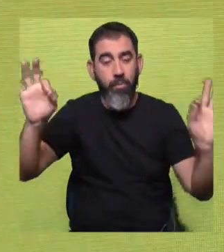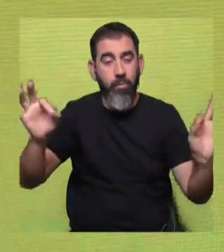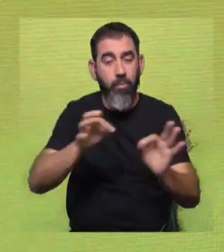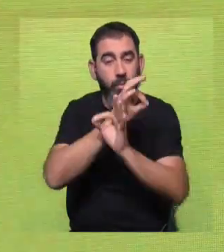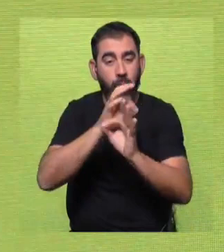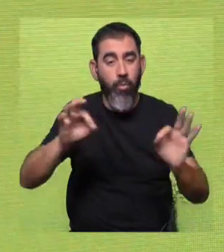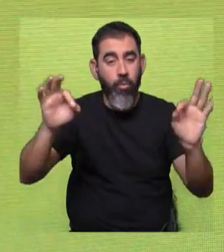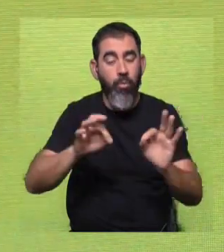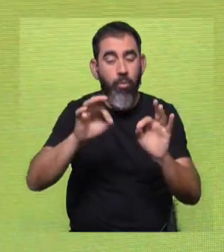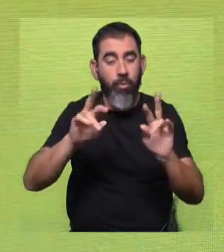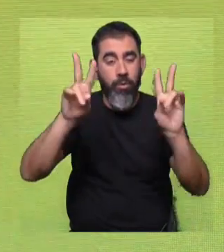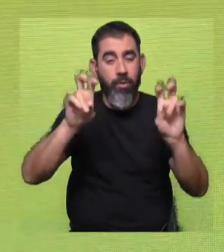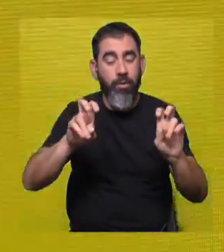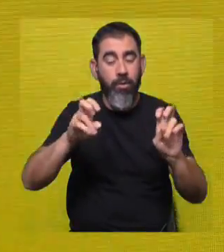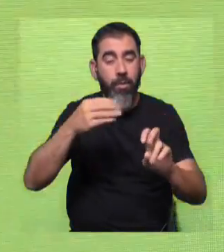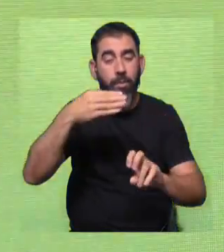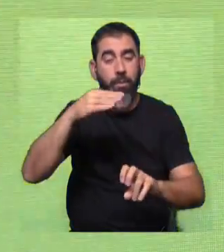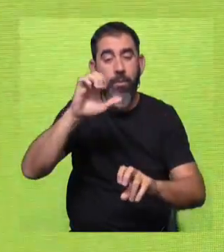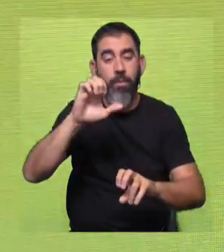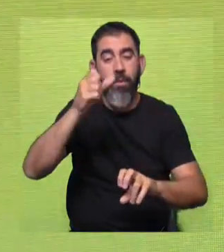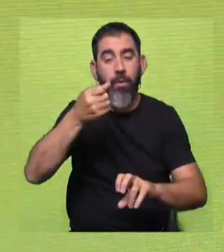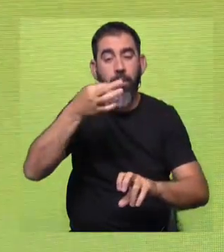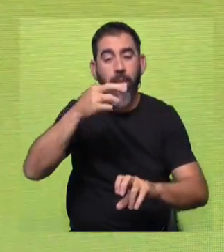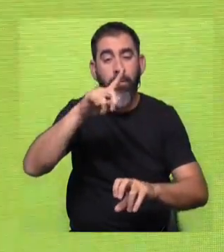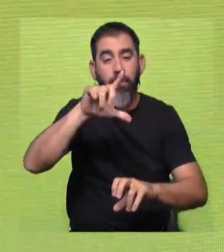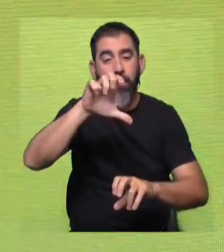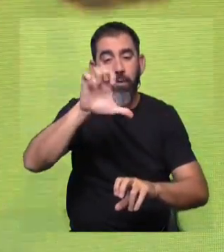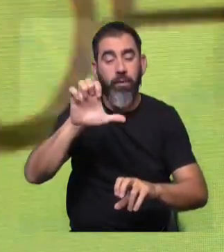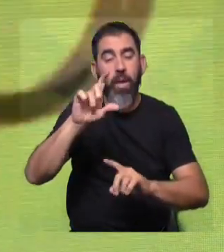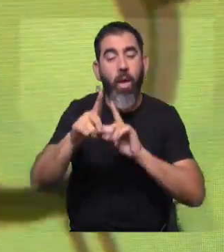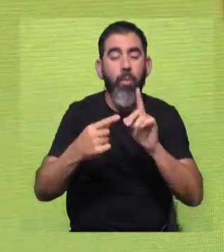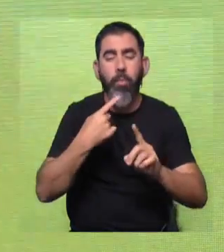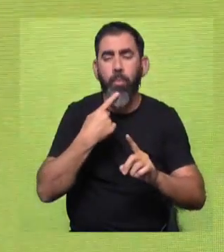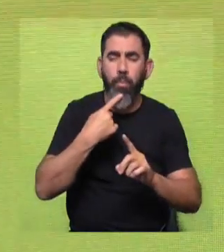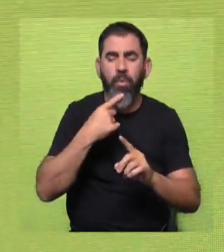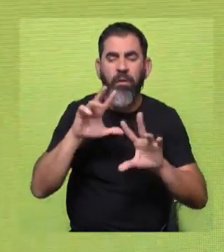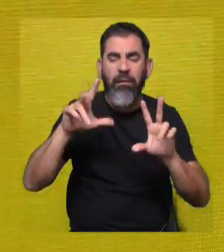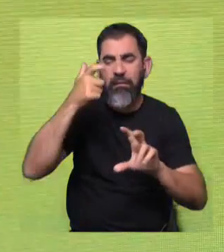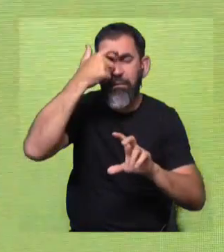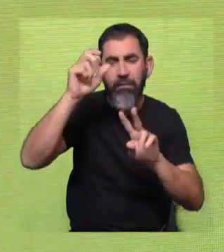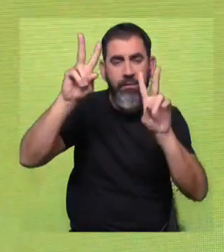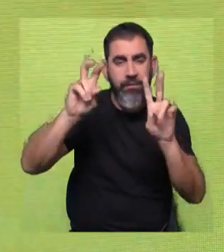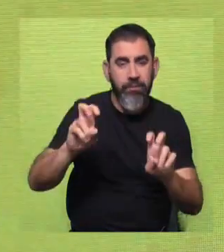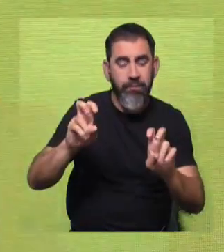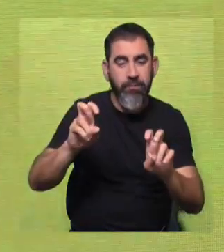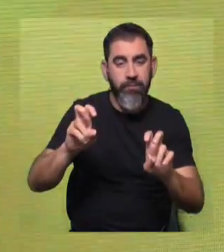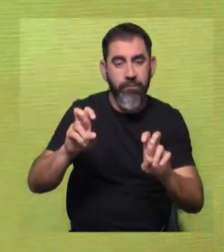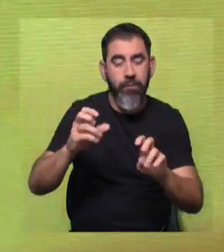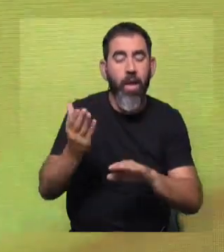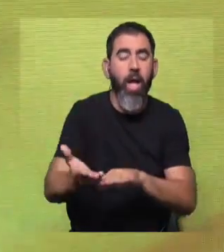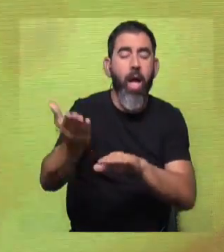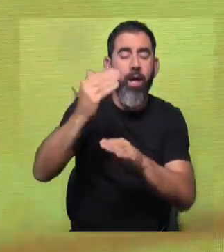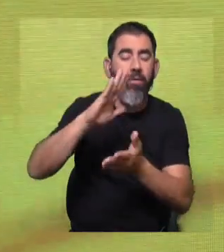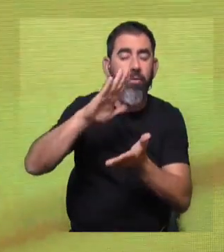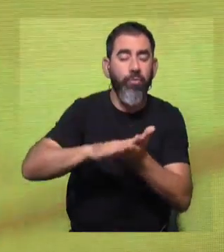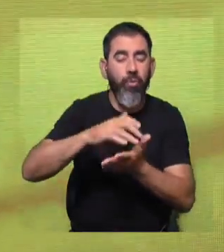the Sun de los Beatles, y algunos, más allá de alguna cosa que dijimos, se preguntarán qué tiene que ver con la ciencia. Bueno, Solíamos hacer en Sobre Ciencia,